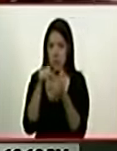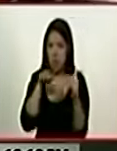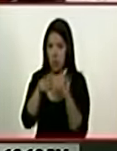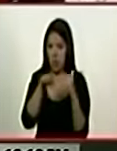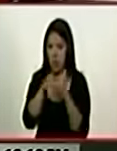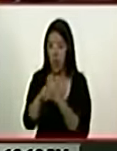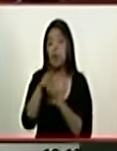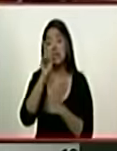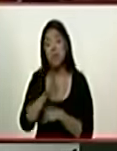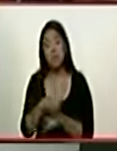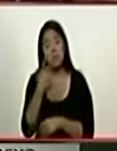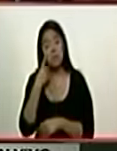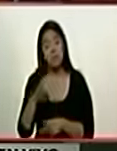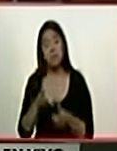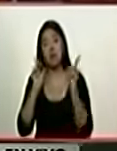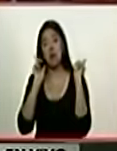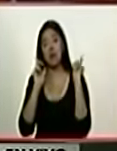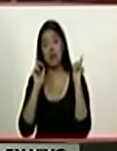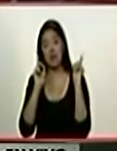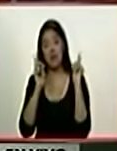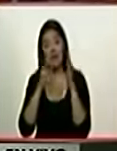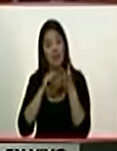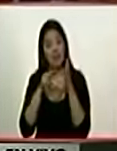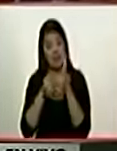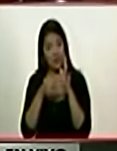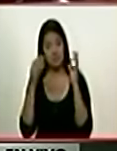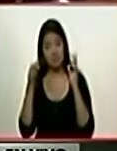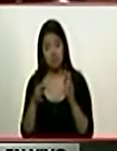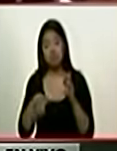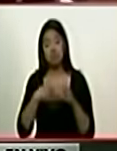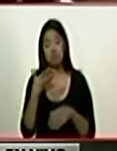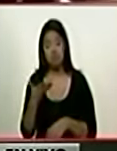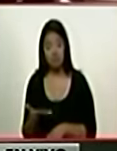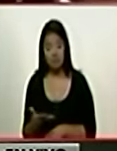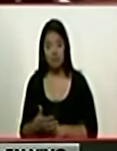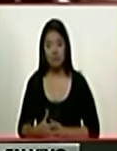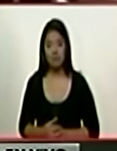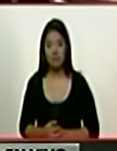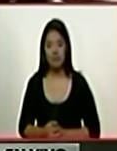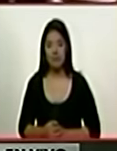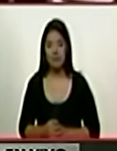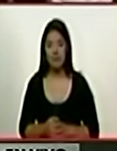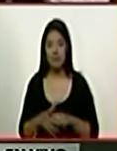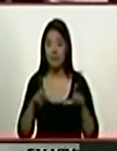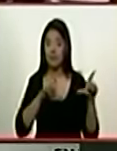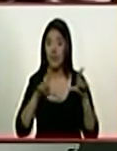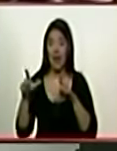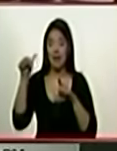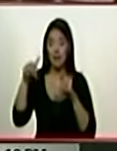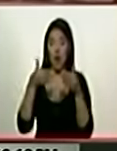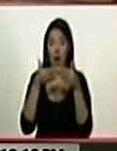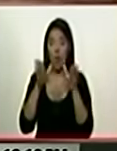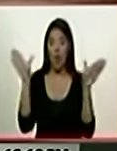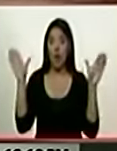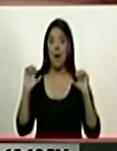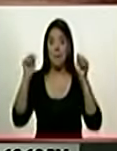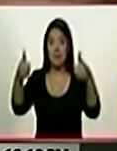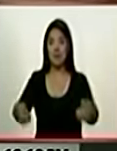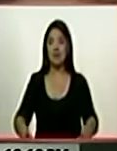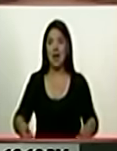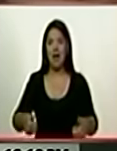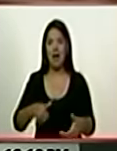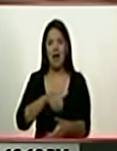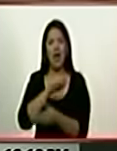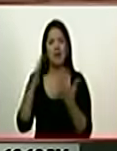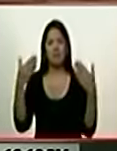que nos permite, desde el punto de vista técnico, garantizar que, habiendo ya inaugurado esta vía, el problema de la congestión